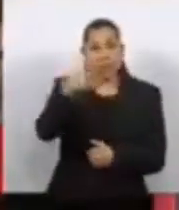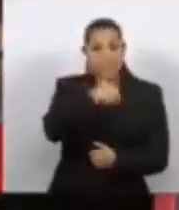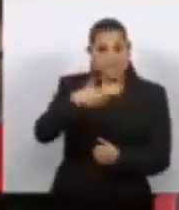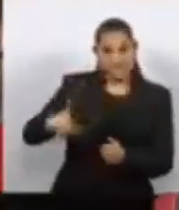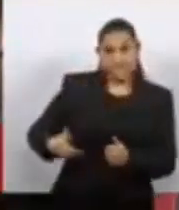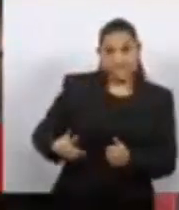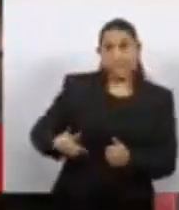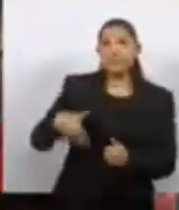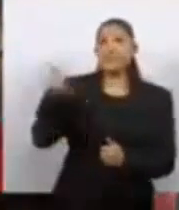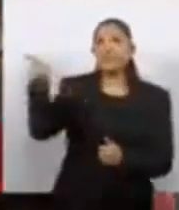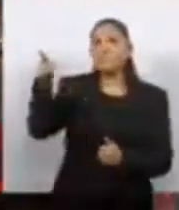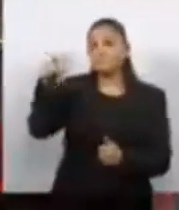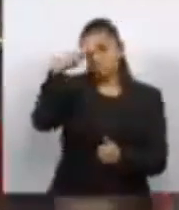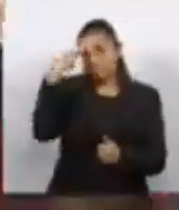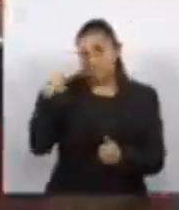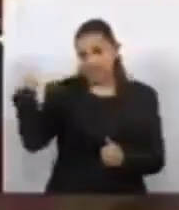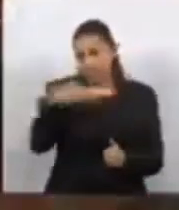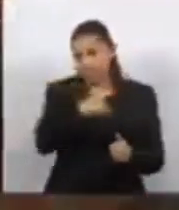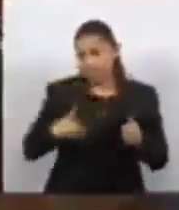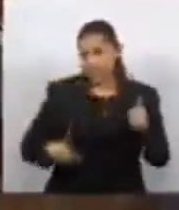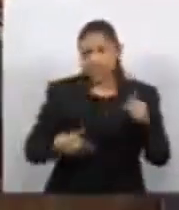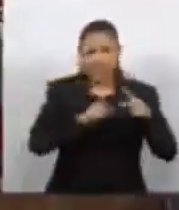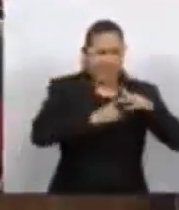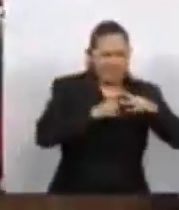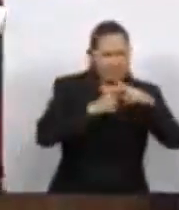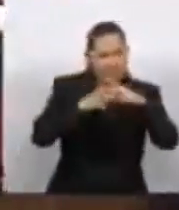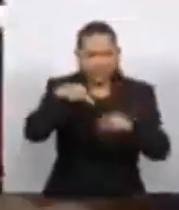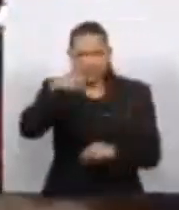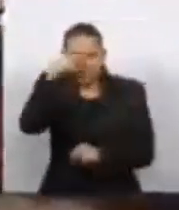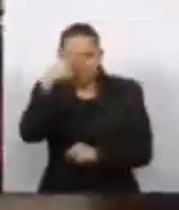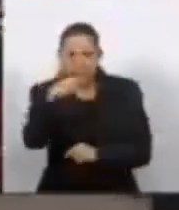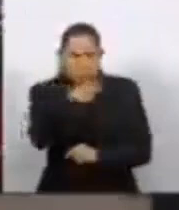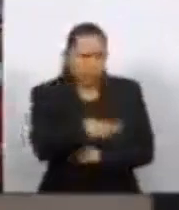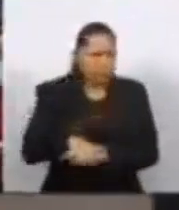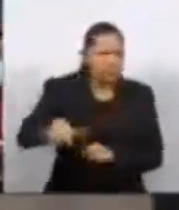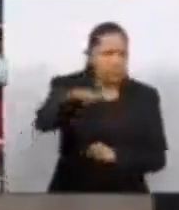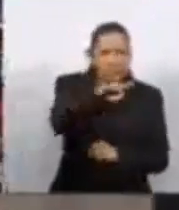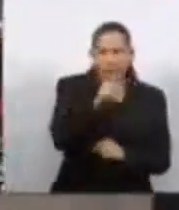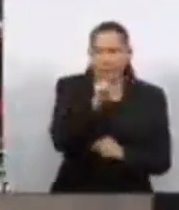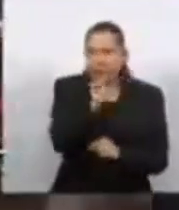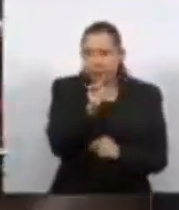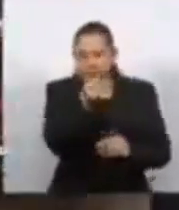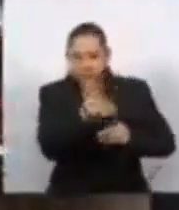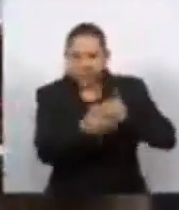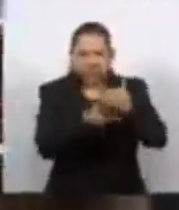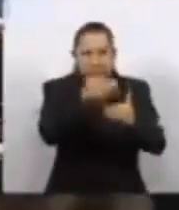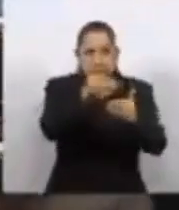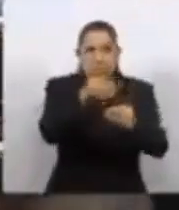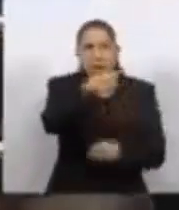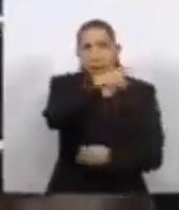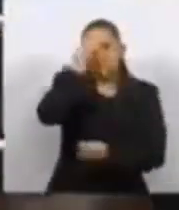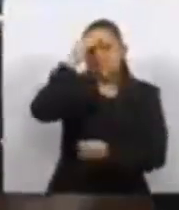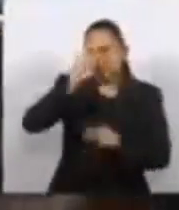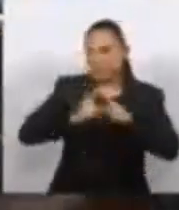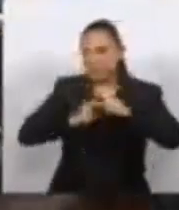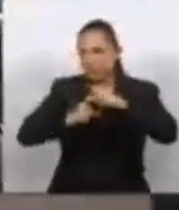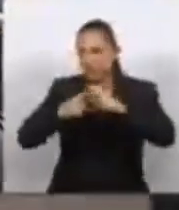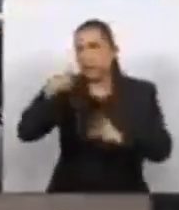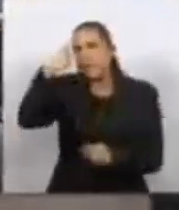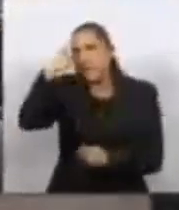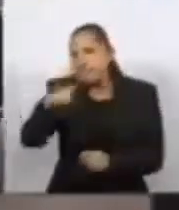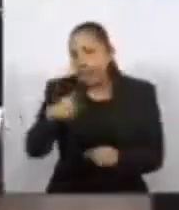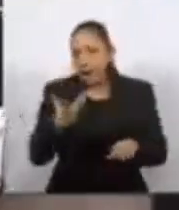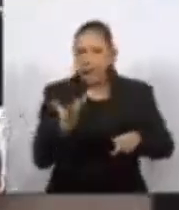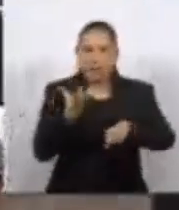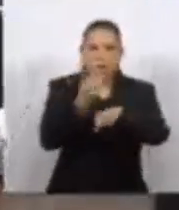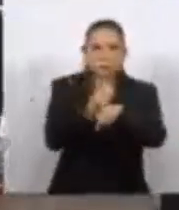país y pensó aparentes soluciones para un pasado que irremediablemente ya no existe. Un pasado que